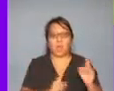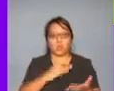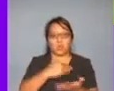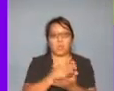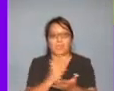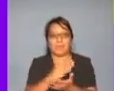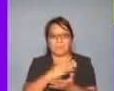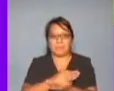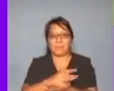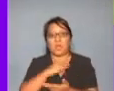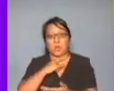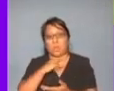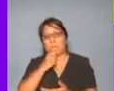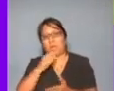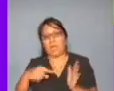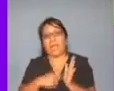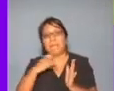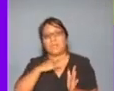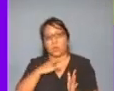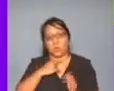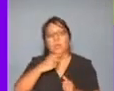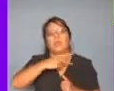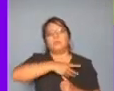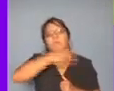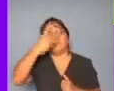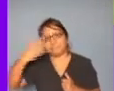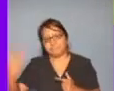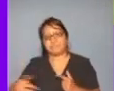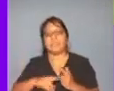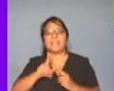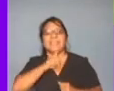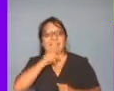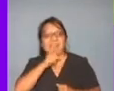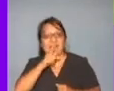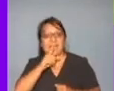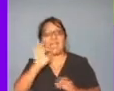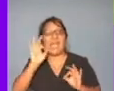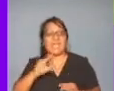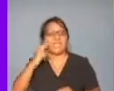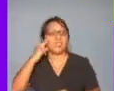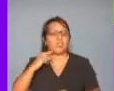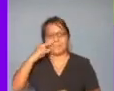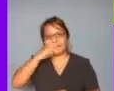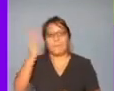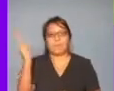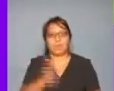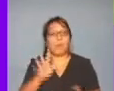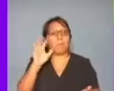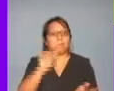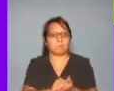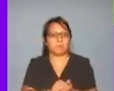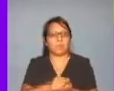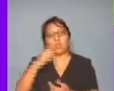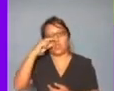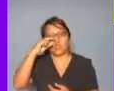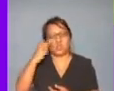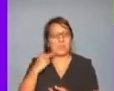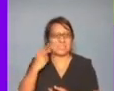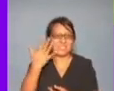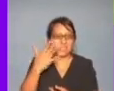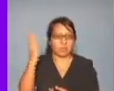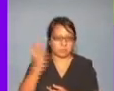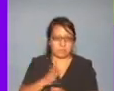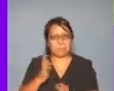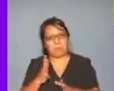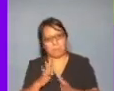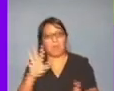localidades, como es acá en la capital, como fue en Purmamarca, como fue en Tilcara, donde llegamos al 97%, 95%, pero bueno, en